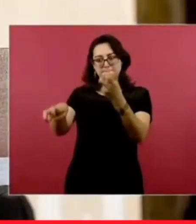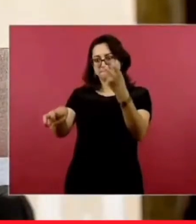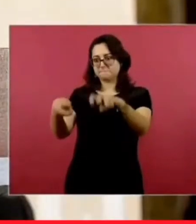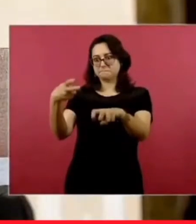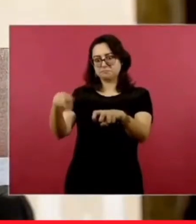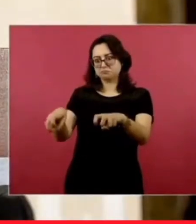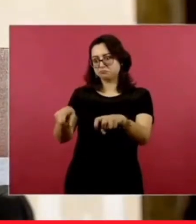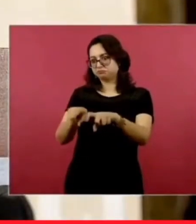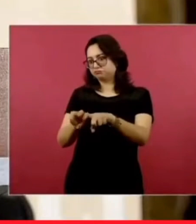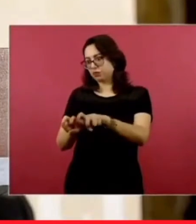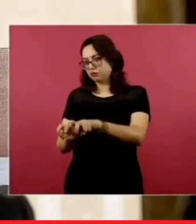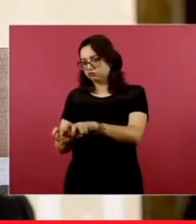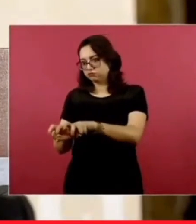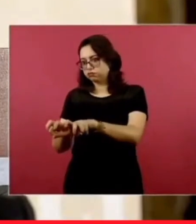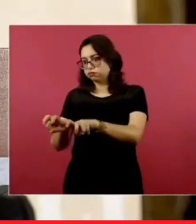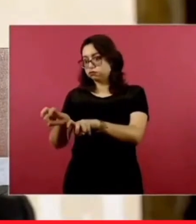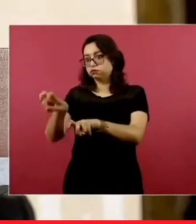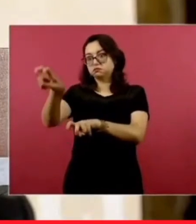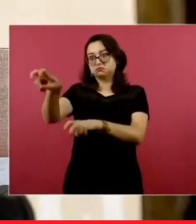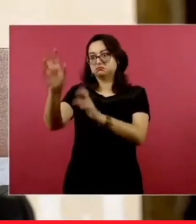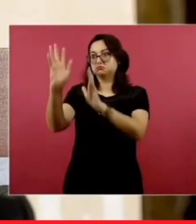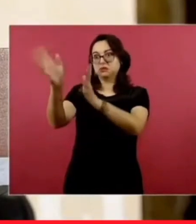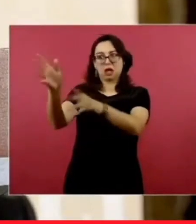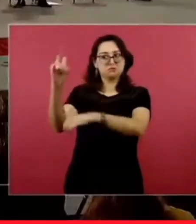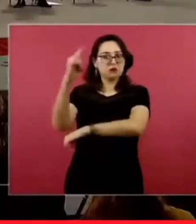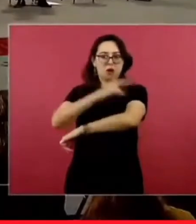mismo, toman una escalera y llegan directamente a los